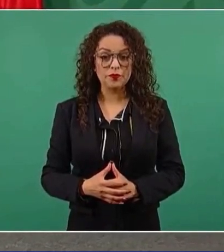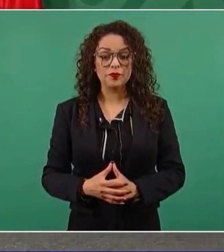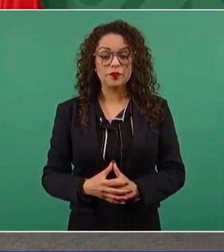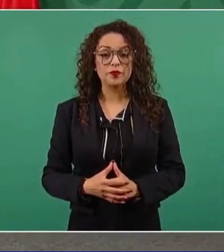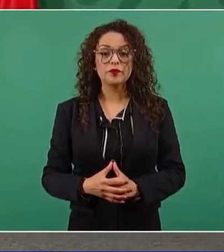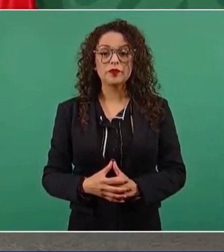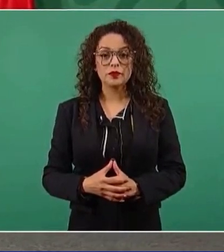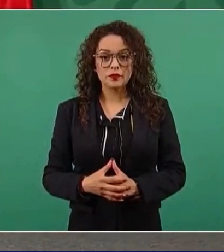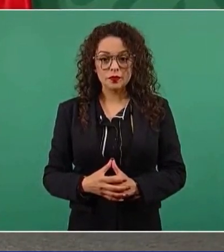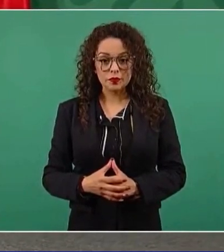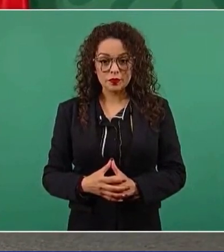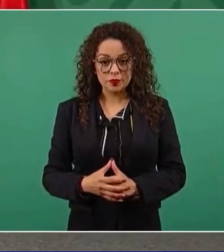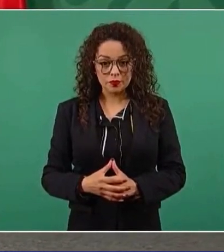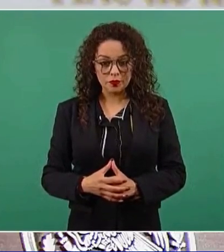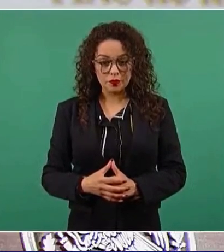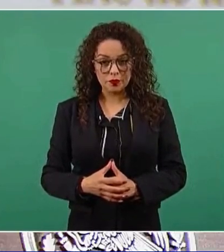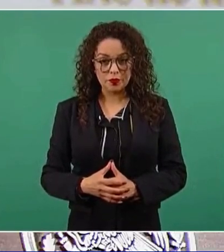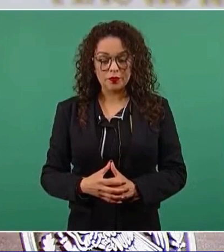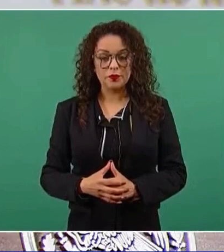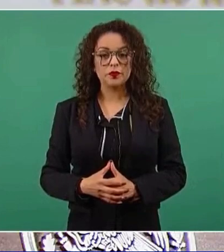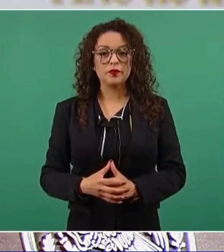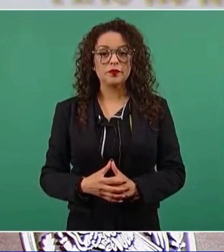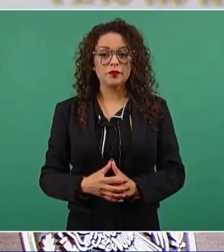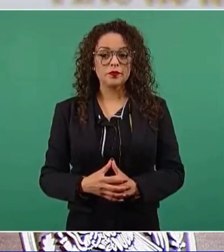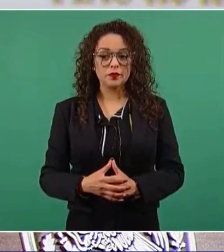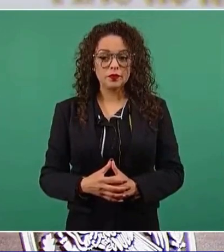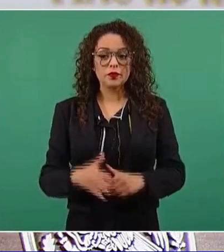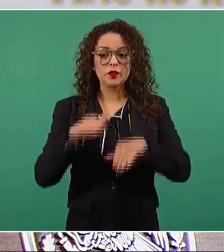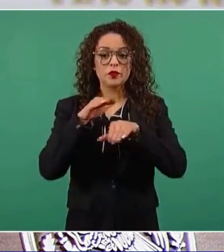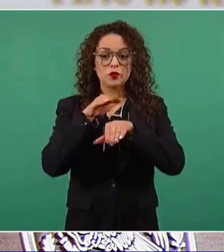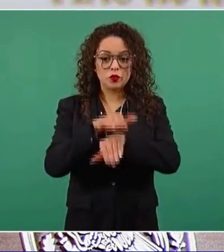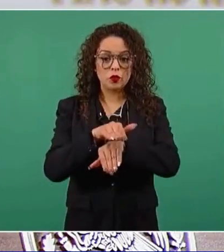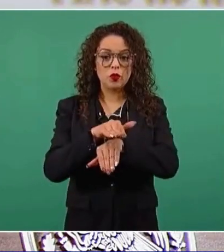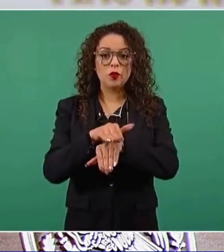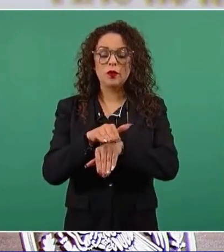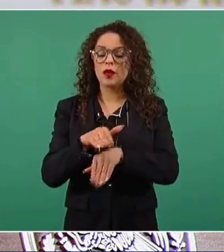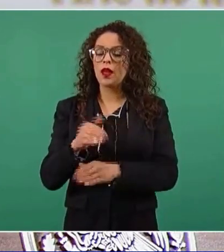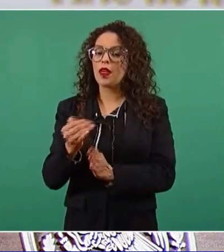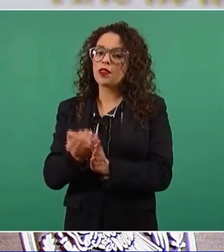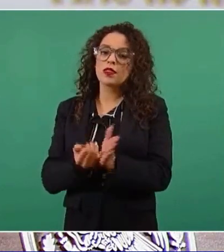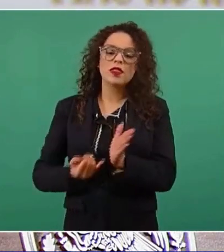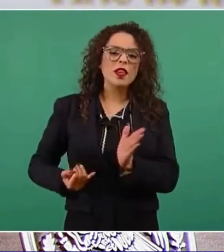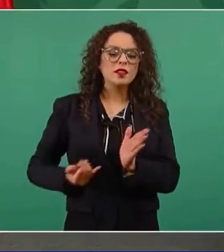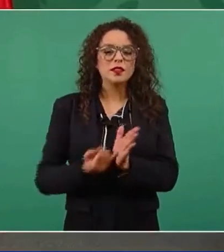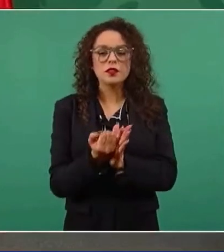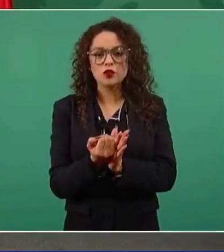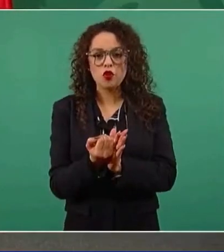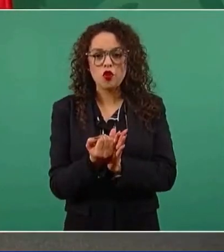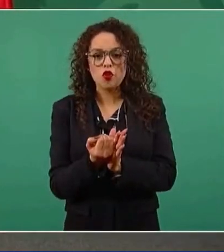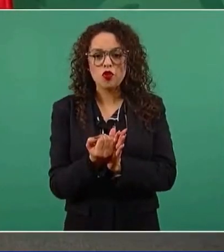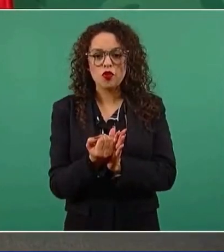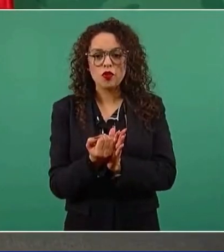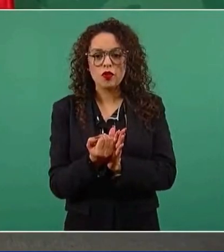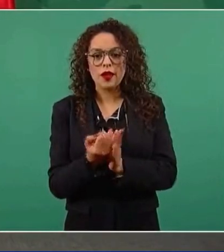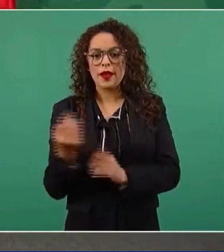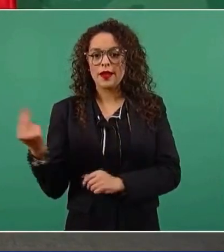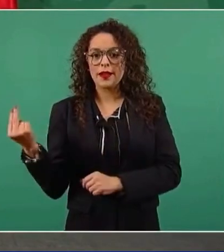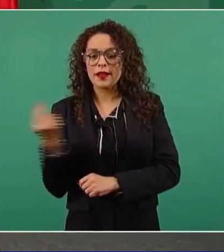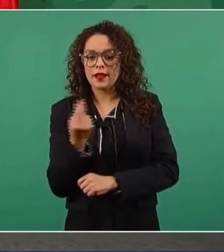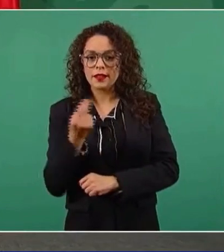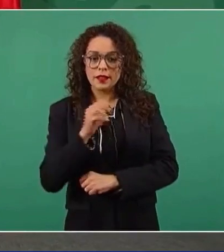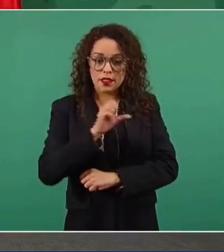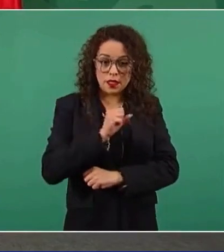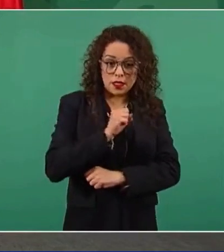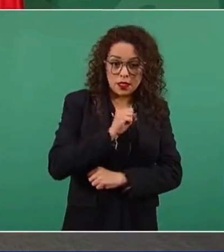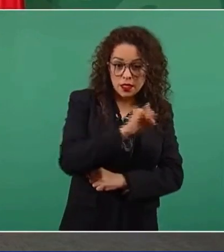decisión de investigar o no